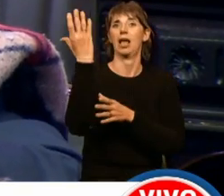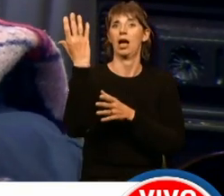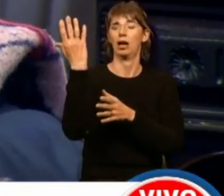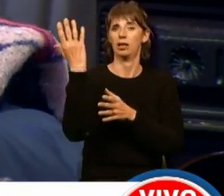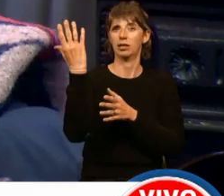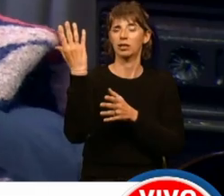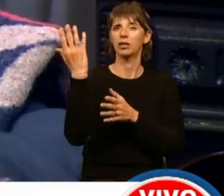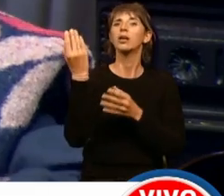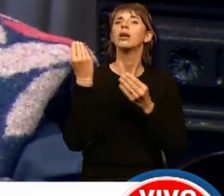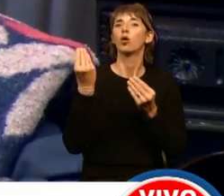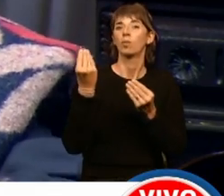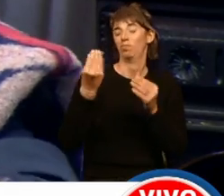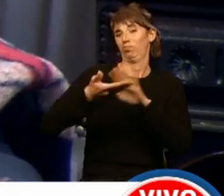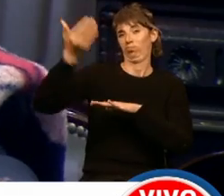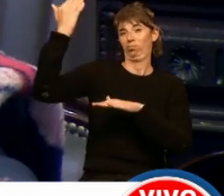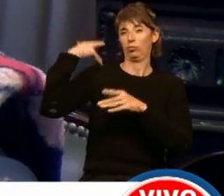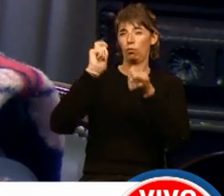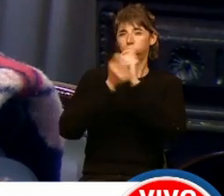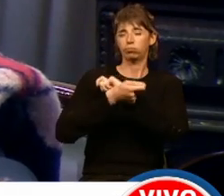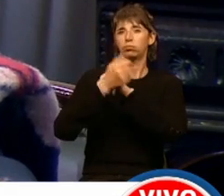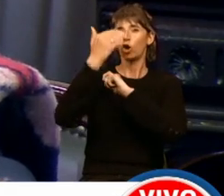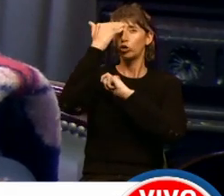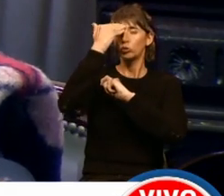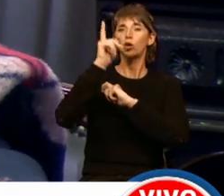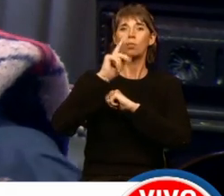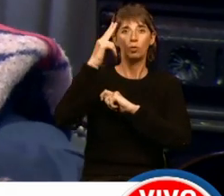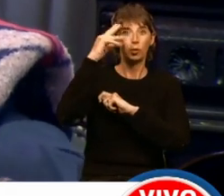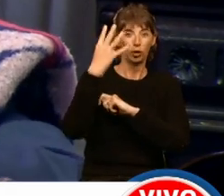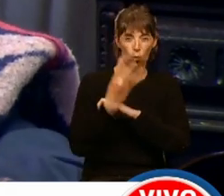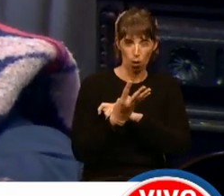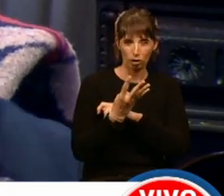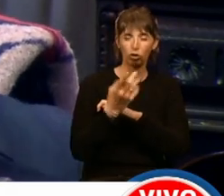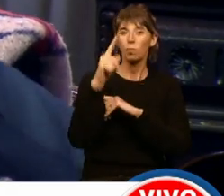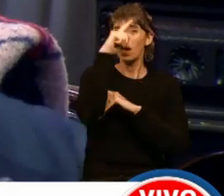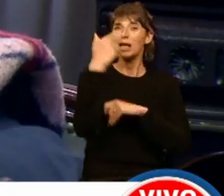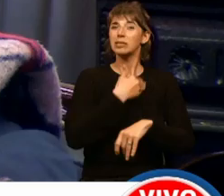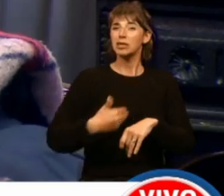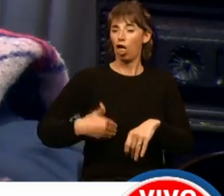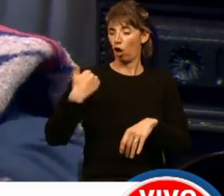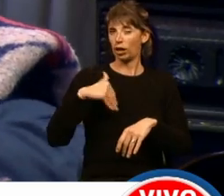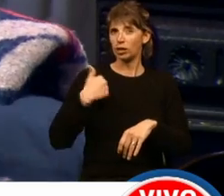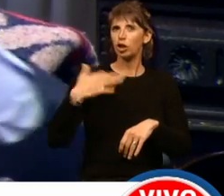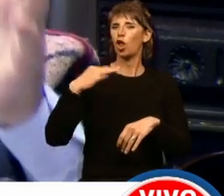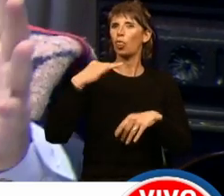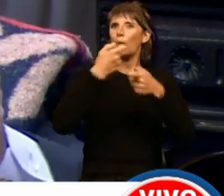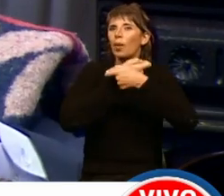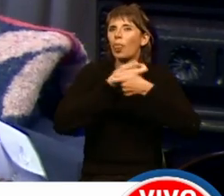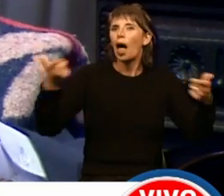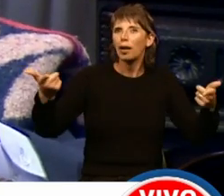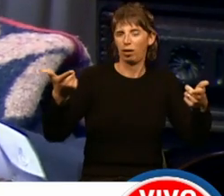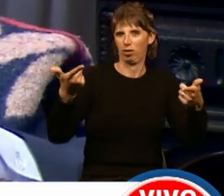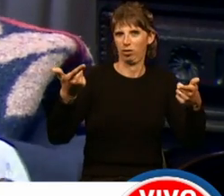sobre todo cuando se modificó esa constitución allá en el año 94 en donde el estado argentino tiene que proveer en todo lo